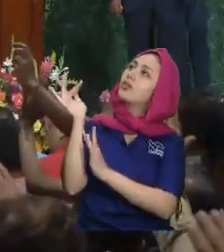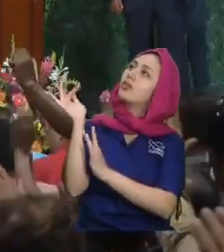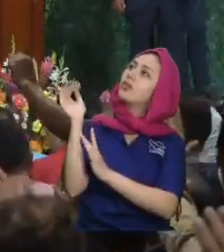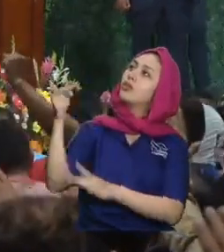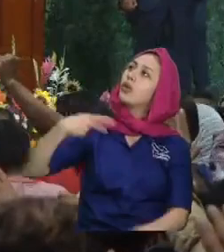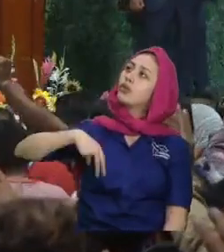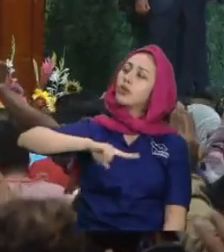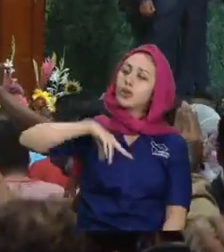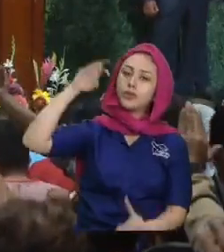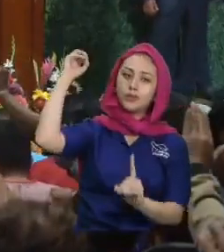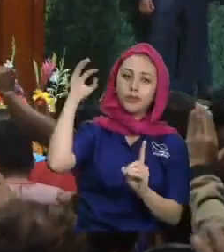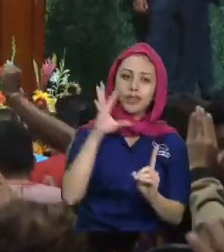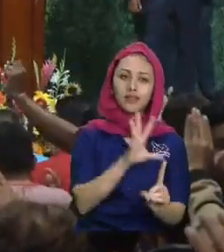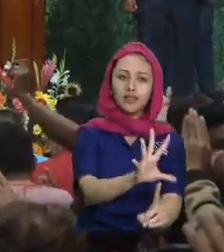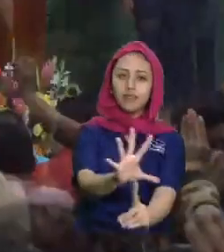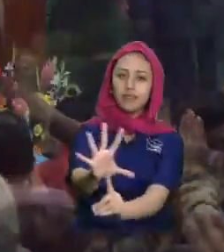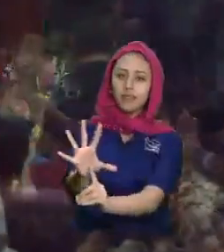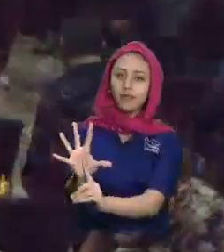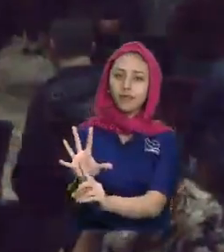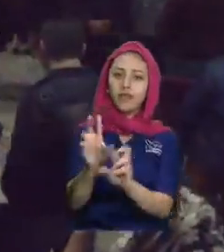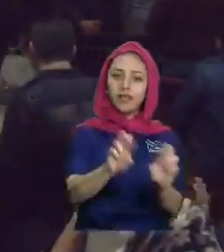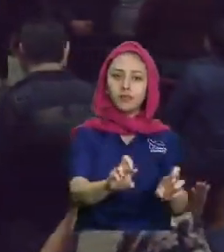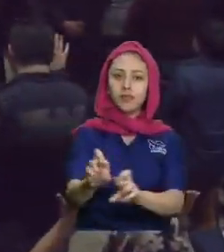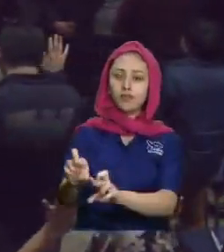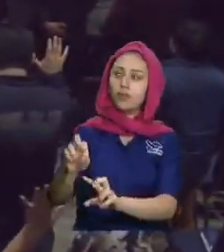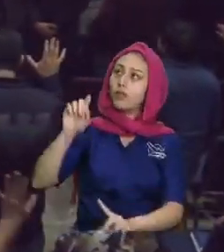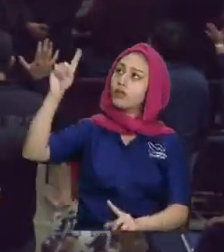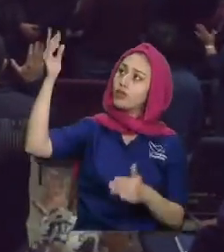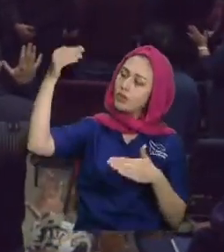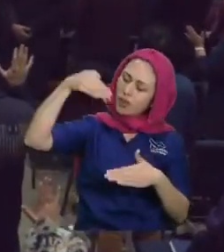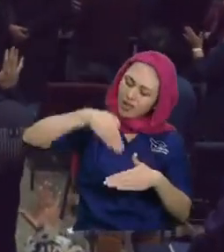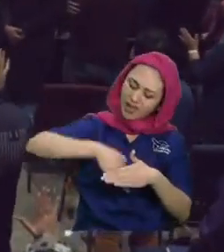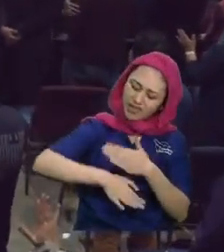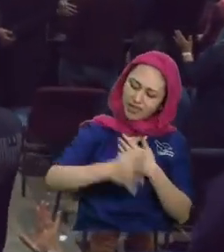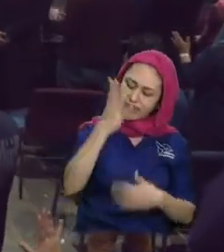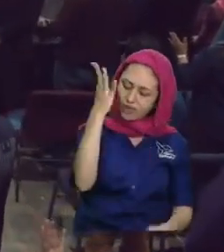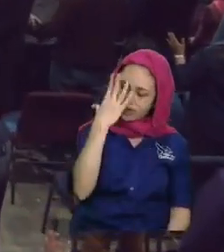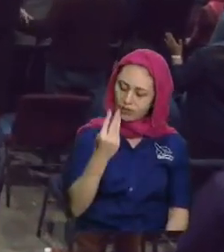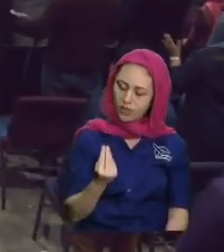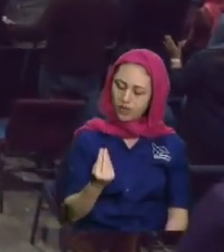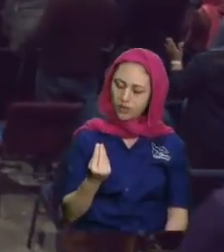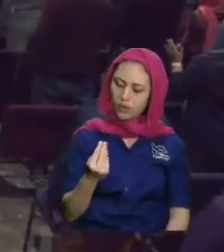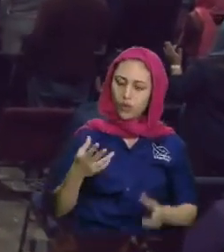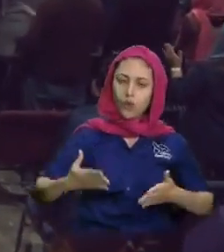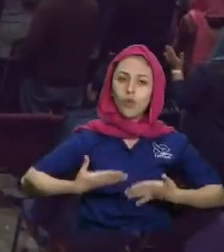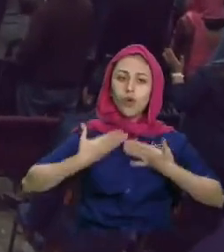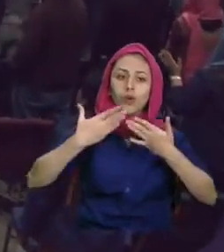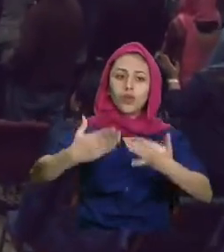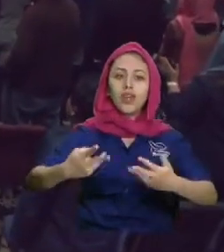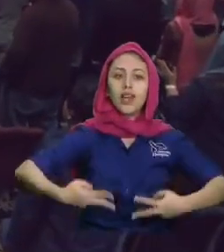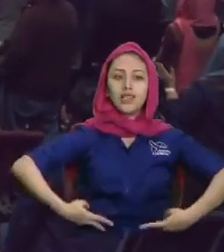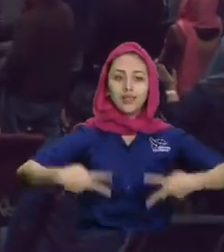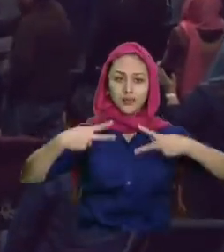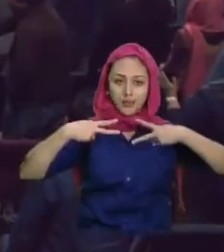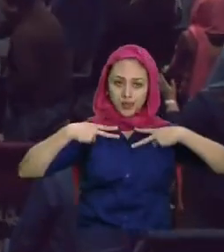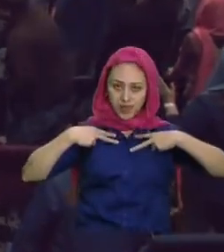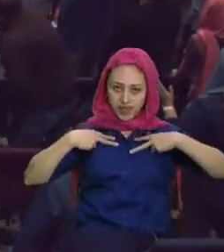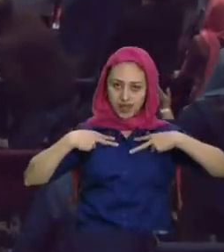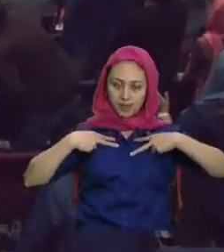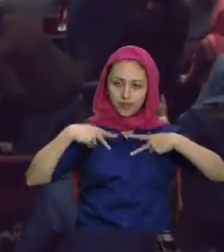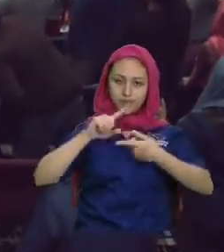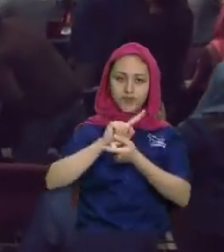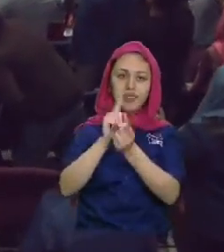bendecimos a estas personas. Entra en su espíritu, vivifícalos, hazlos nacer de nuevo.